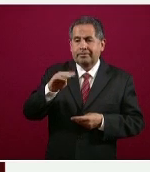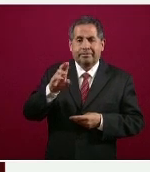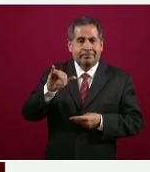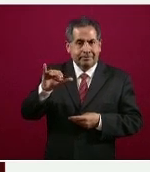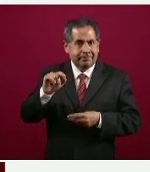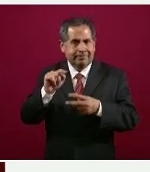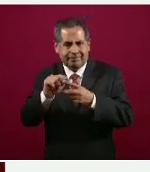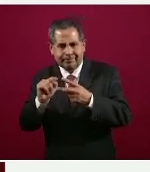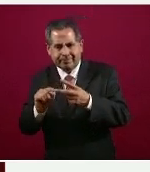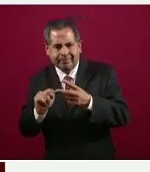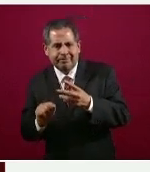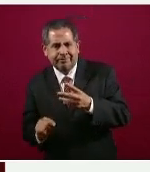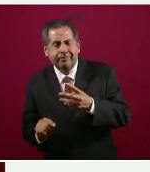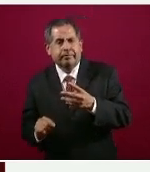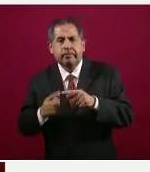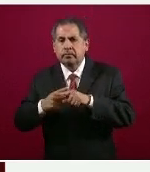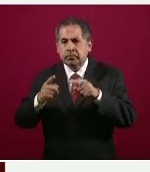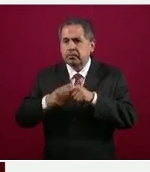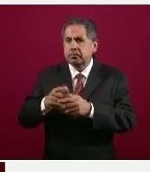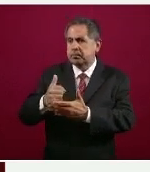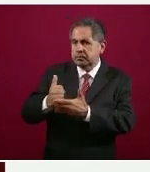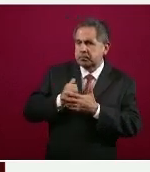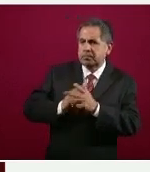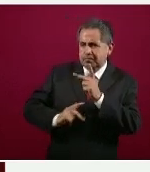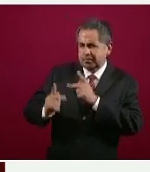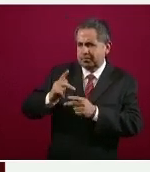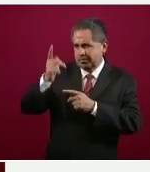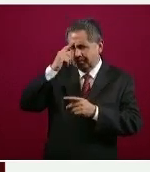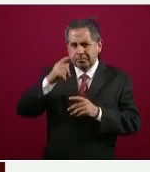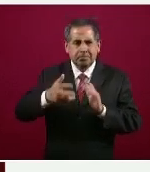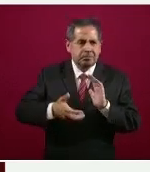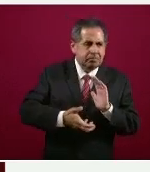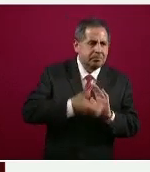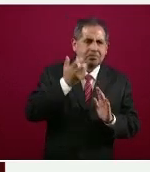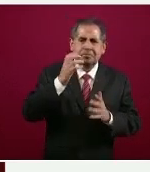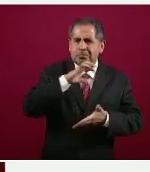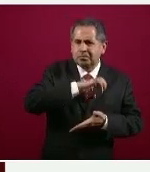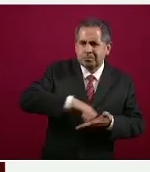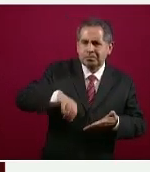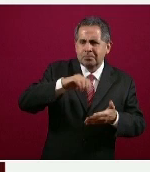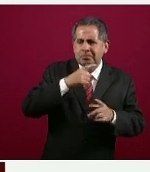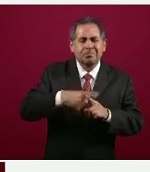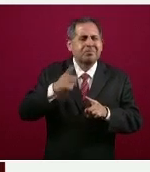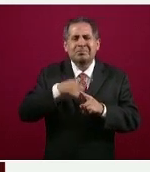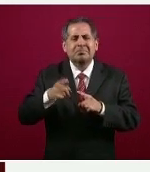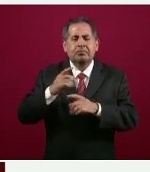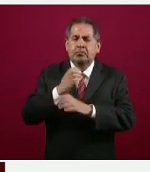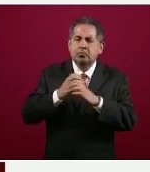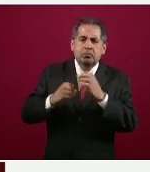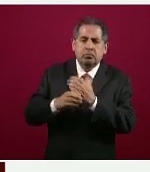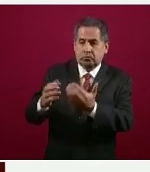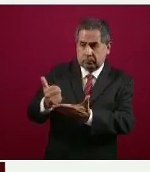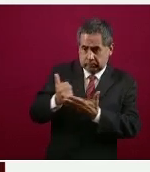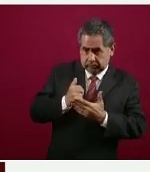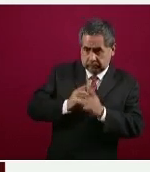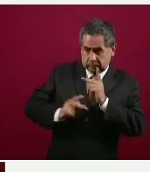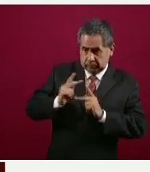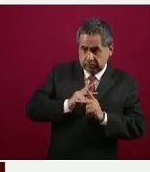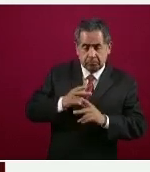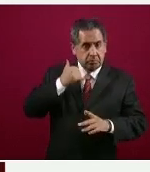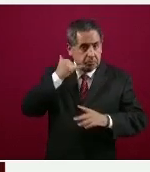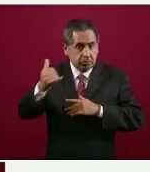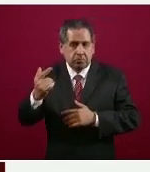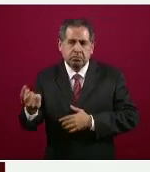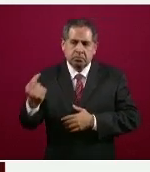un directorio de diversa maquinaria que nos pueden prestar en caso de que sea requerido para atender las emergencias. También se cuenta